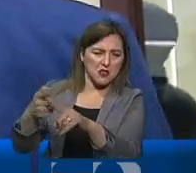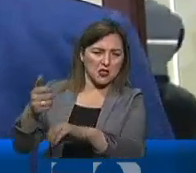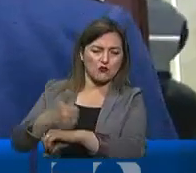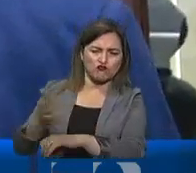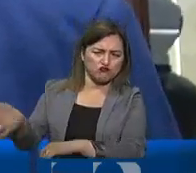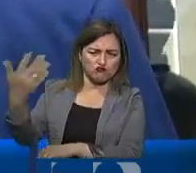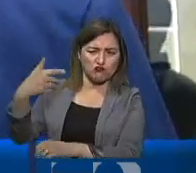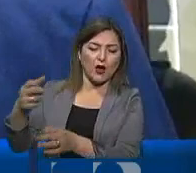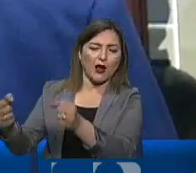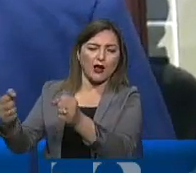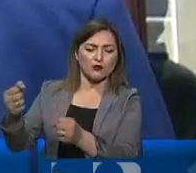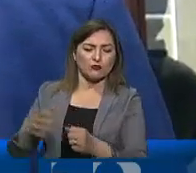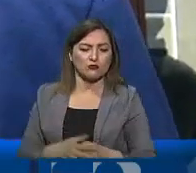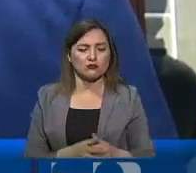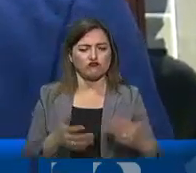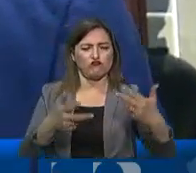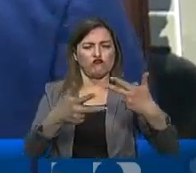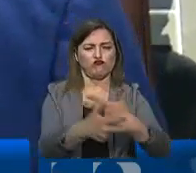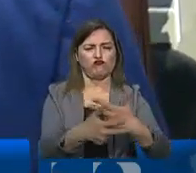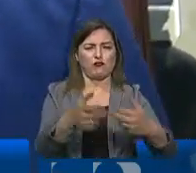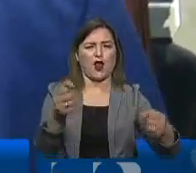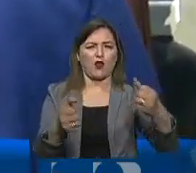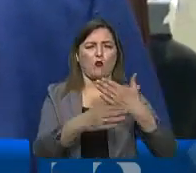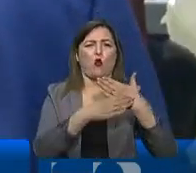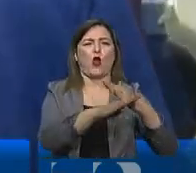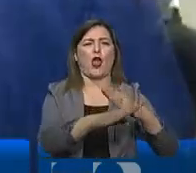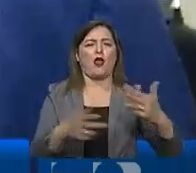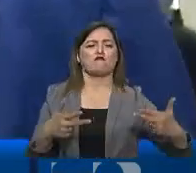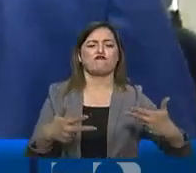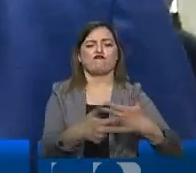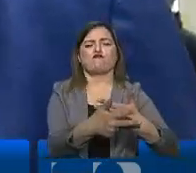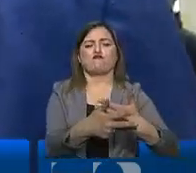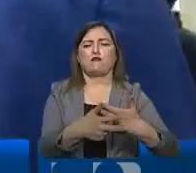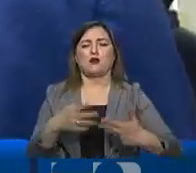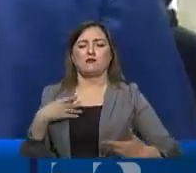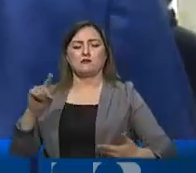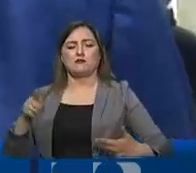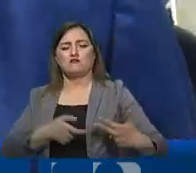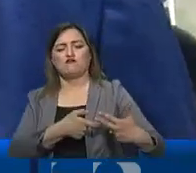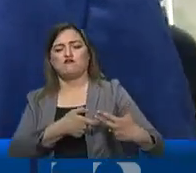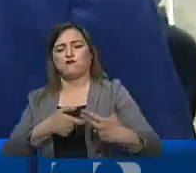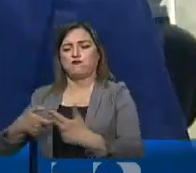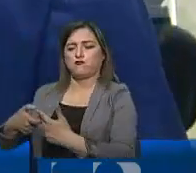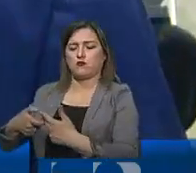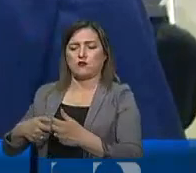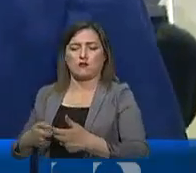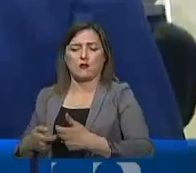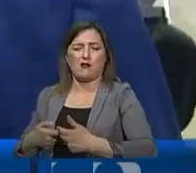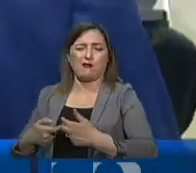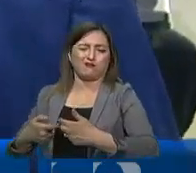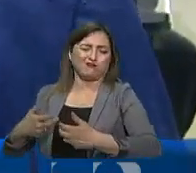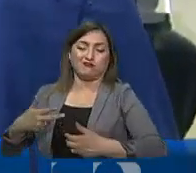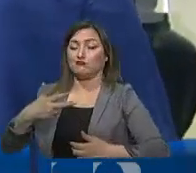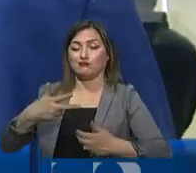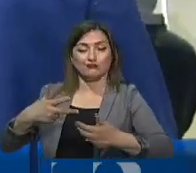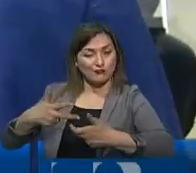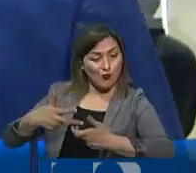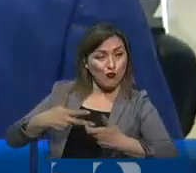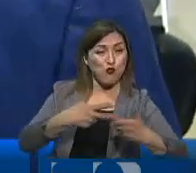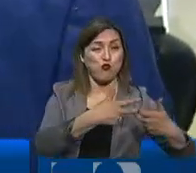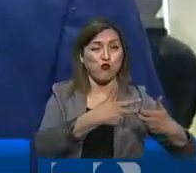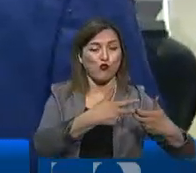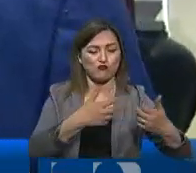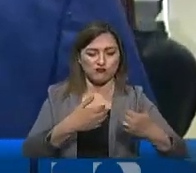vehículos necesitamos grúas necesitamos camiones podamos en este estado de excepción cumplir nada más con nuestra labor